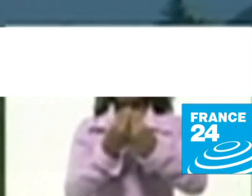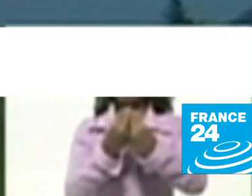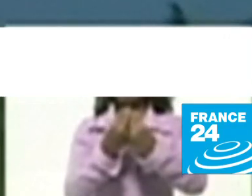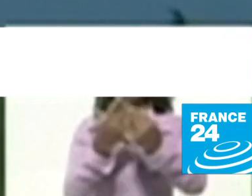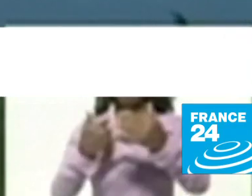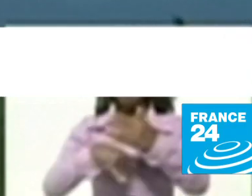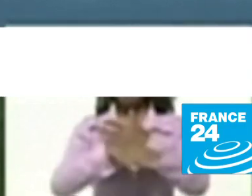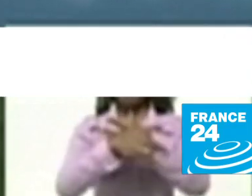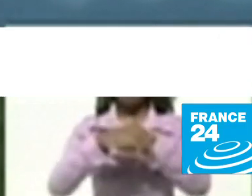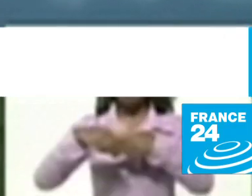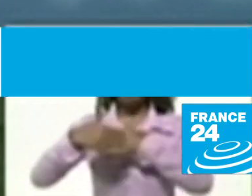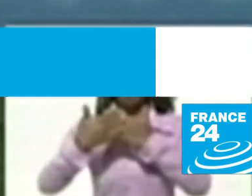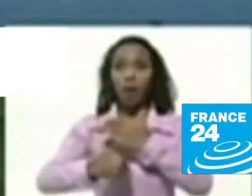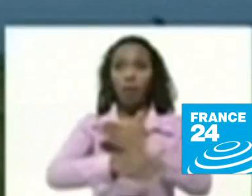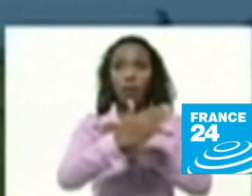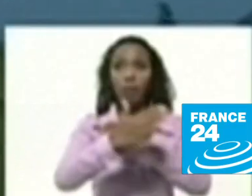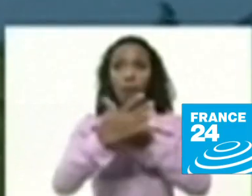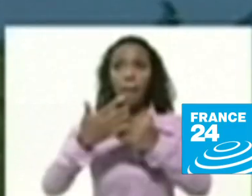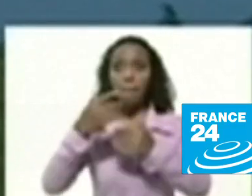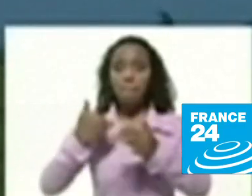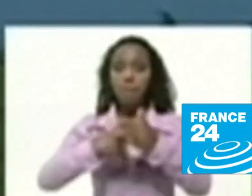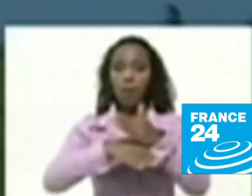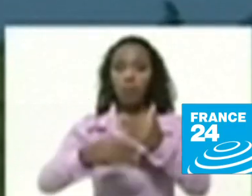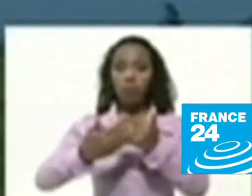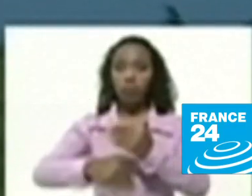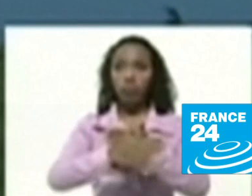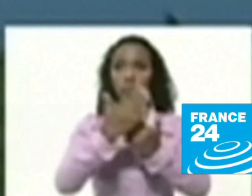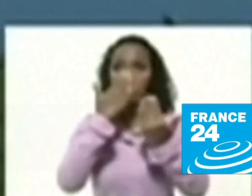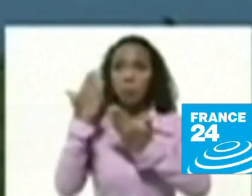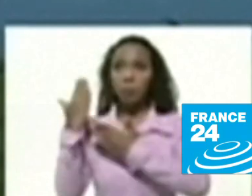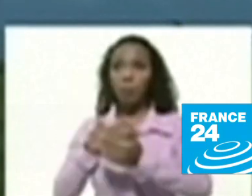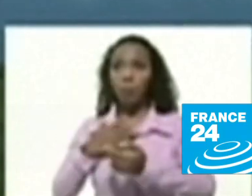and helped Venezuelan opposition politicians deliver humanitarian aid to the population.